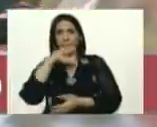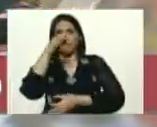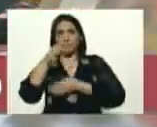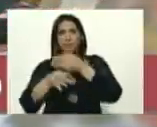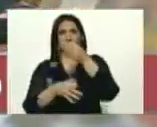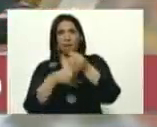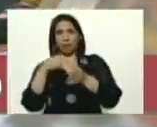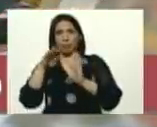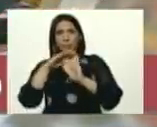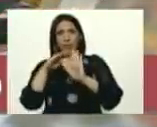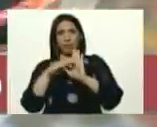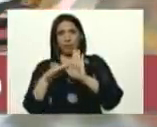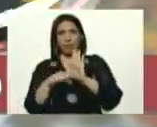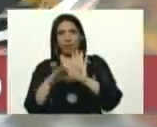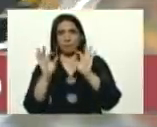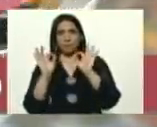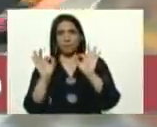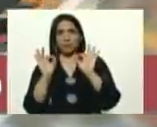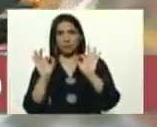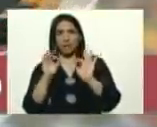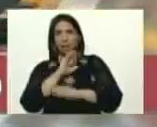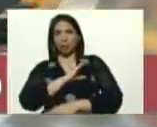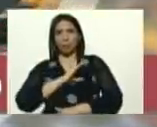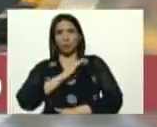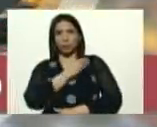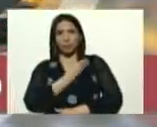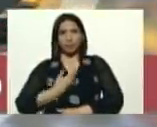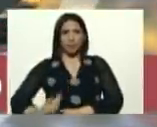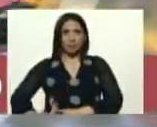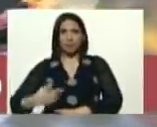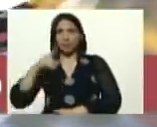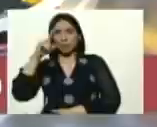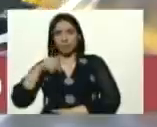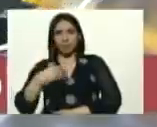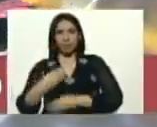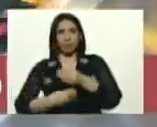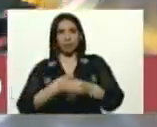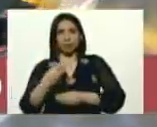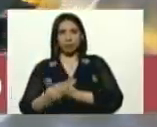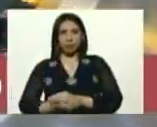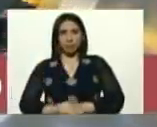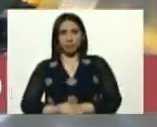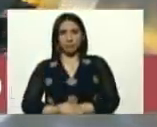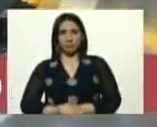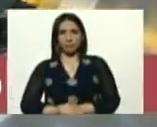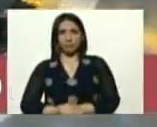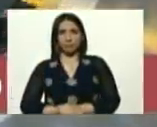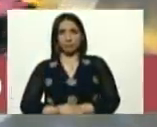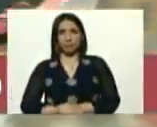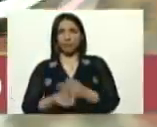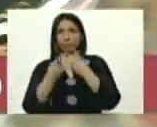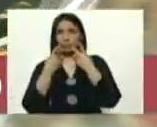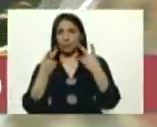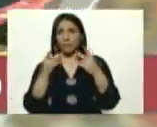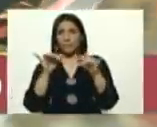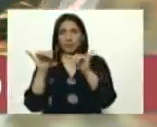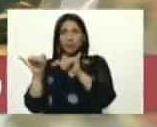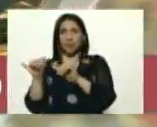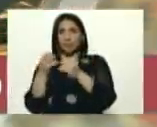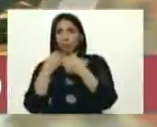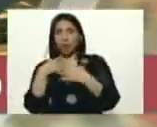estas medidas especiales. La comisión presidencial también ha hecho referencia a las mismas, y bueno, hoy